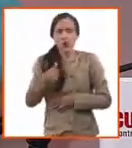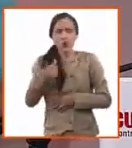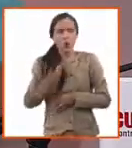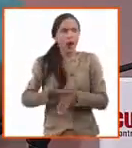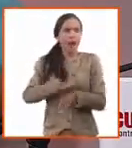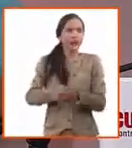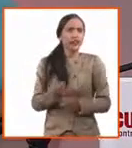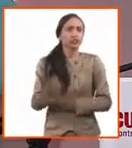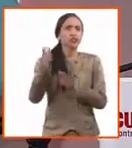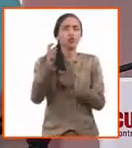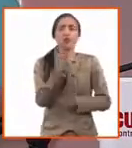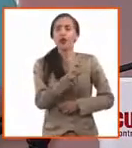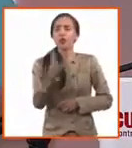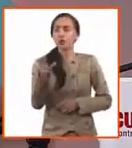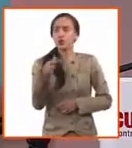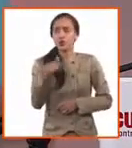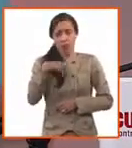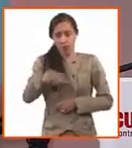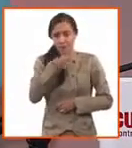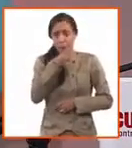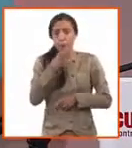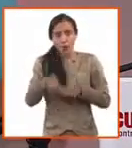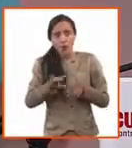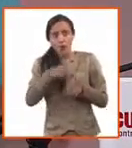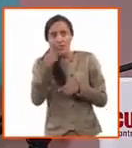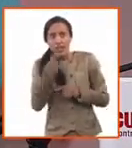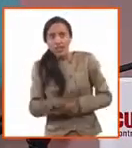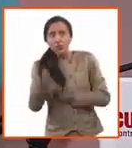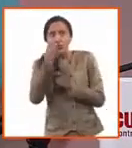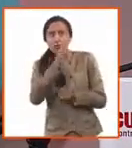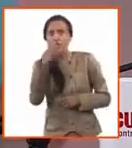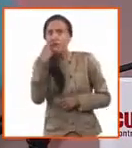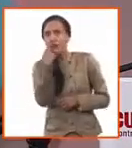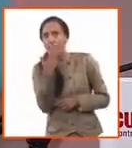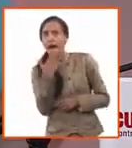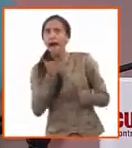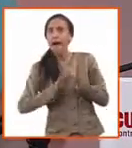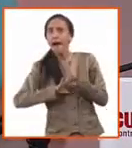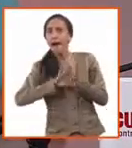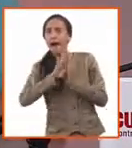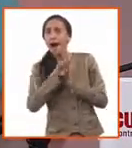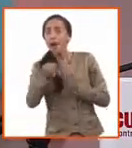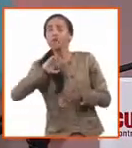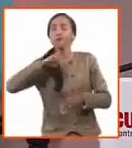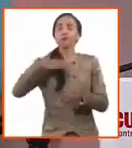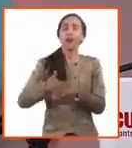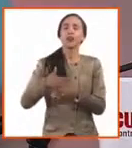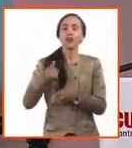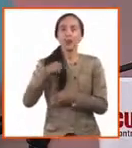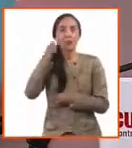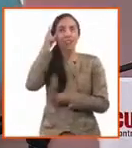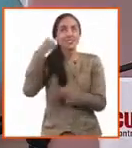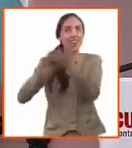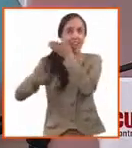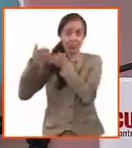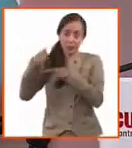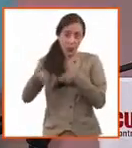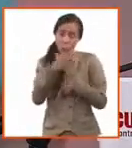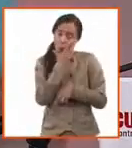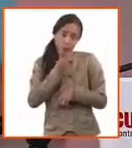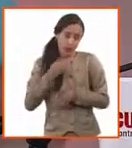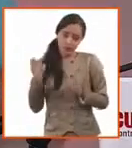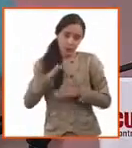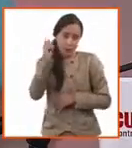o cómo se enfoca esa resistencia a una política como esa a 10 años triunfa la revolución que a 60 a